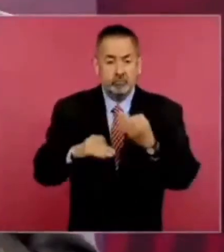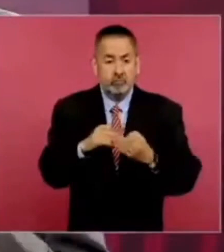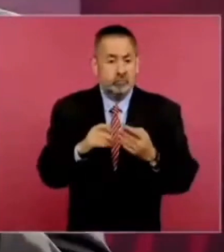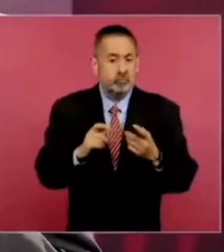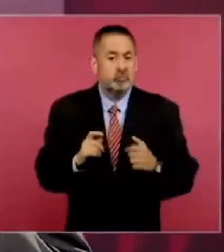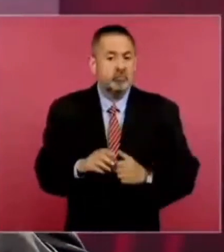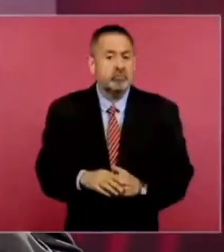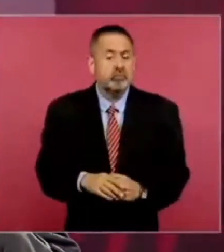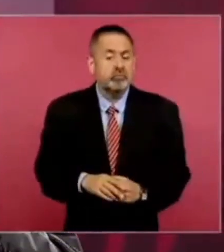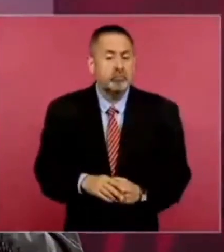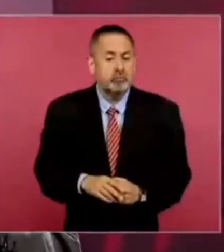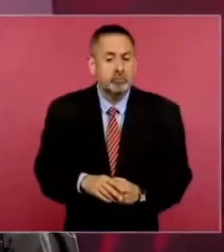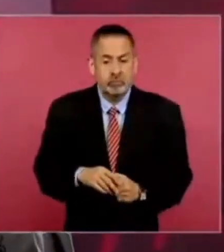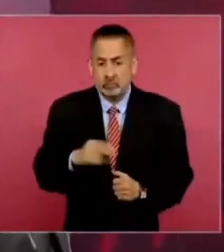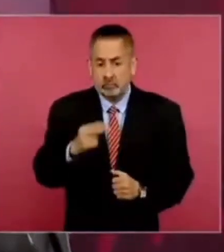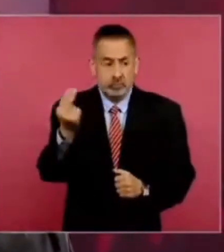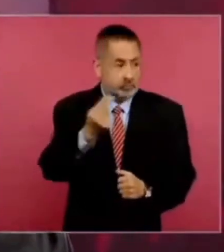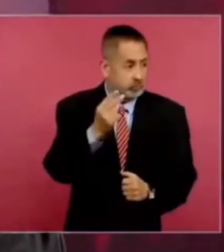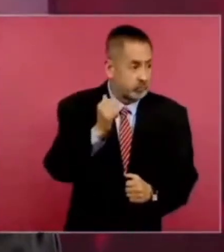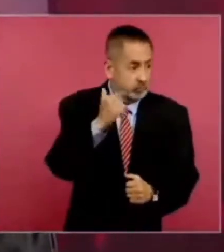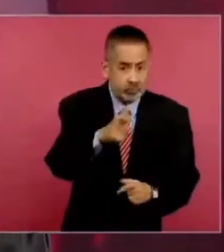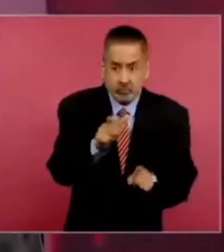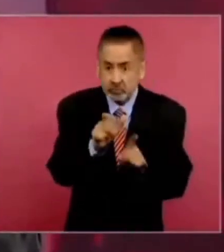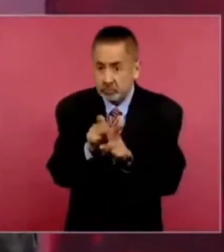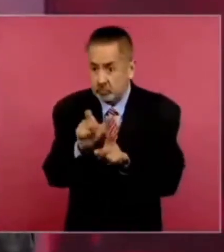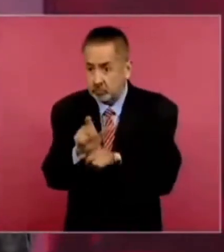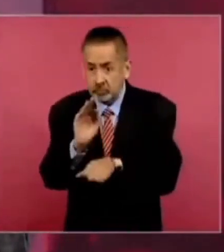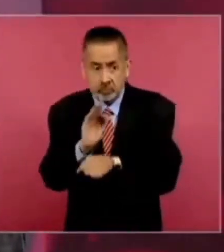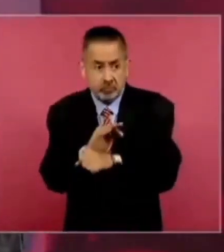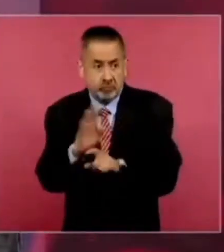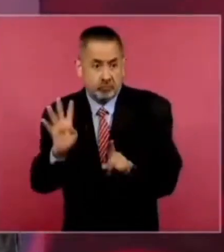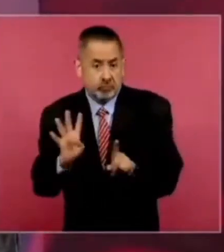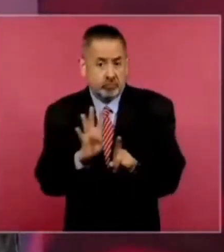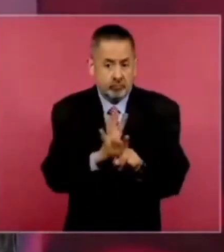los que necesiten protección,